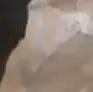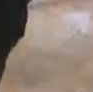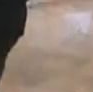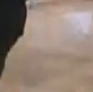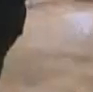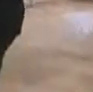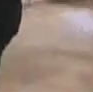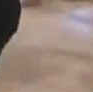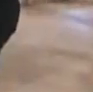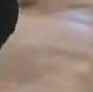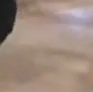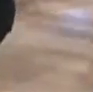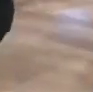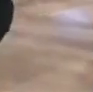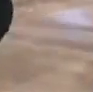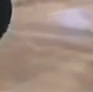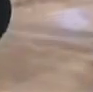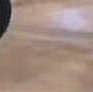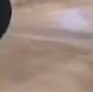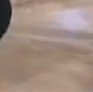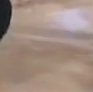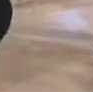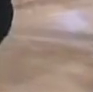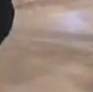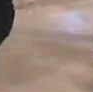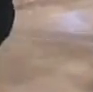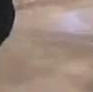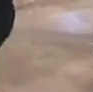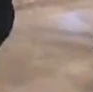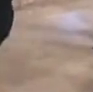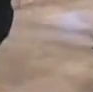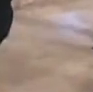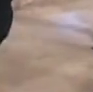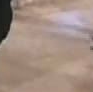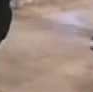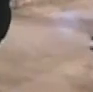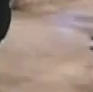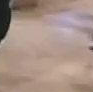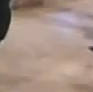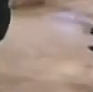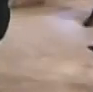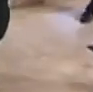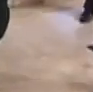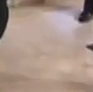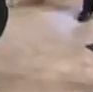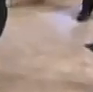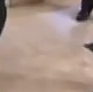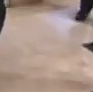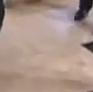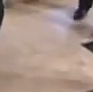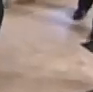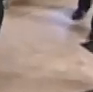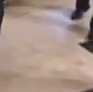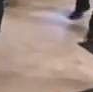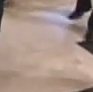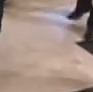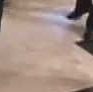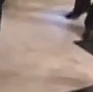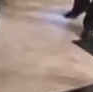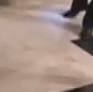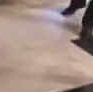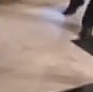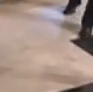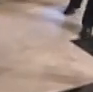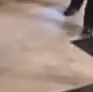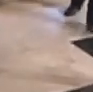Es la reconstrucción de la memoria histórica que con el ideario del libertador Simón Bolívar y del comandante eterno Hugo Chávez se